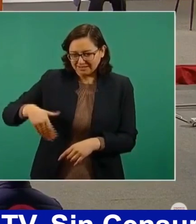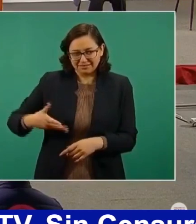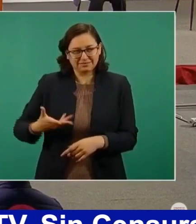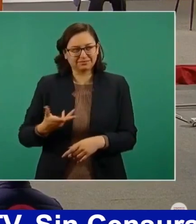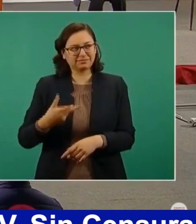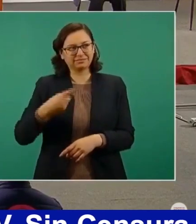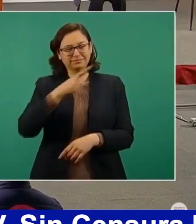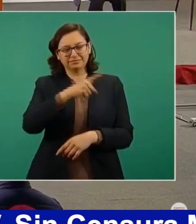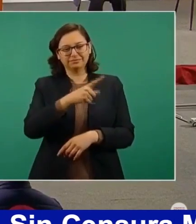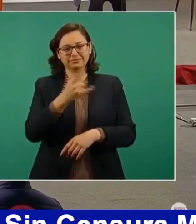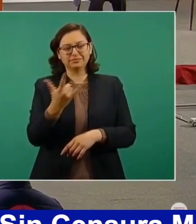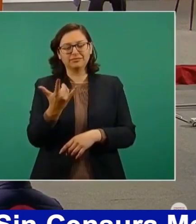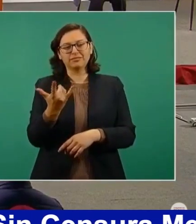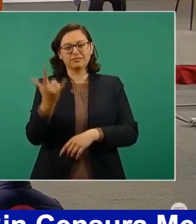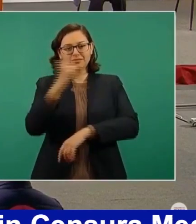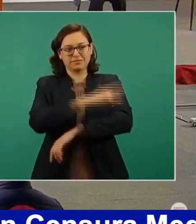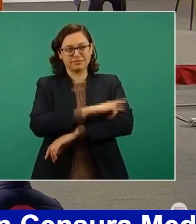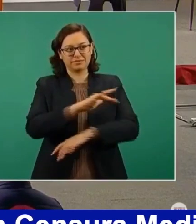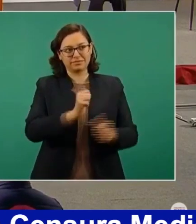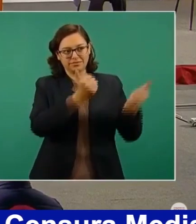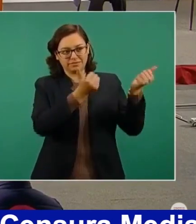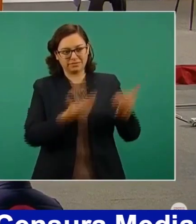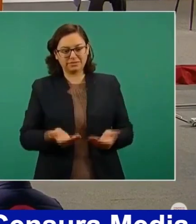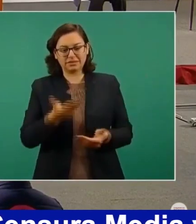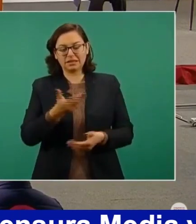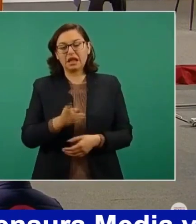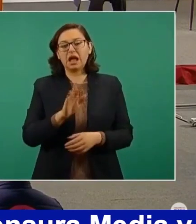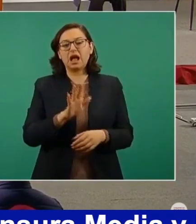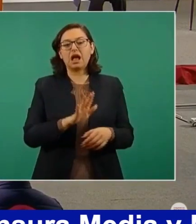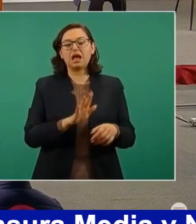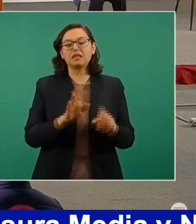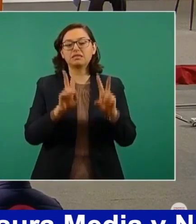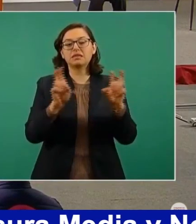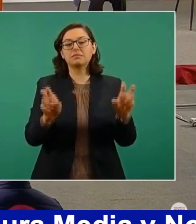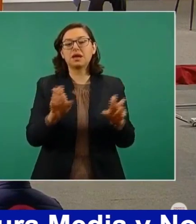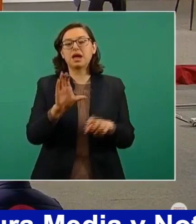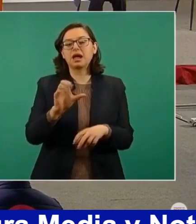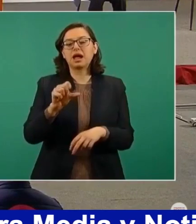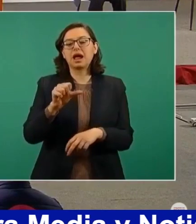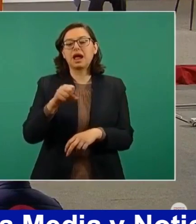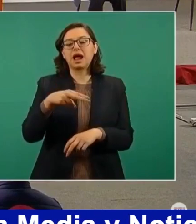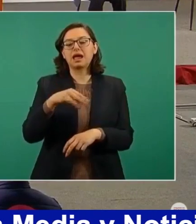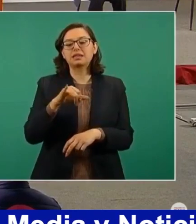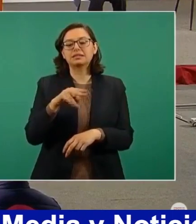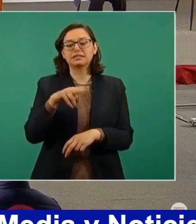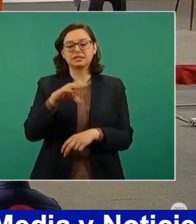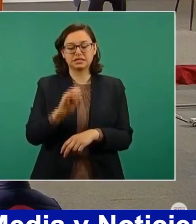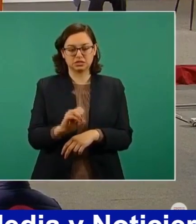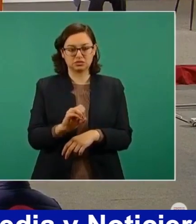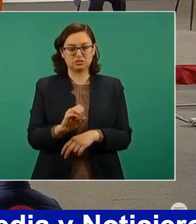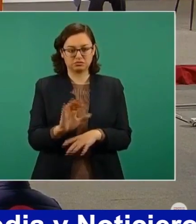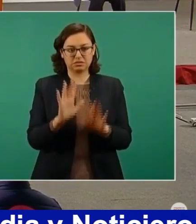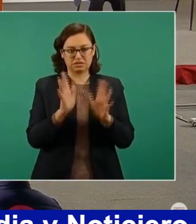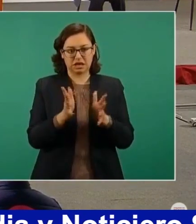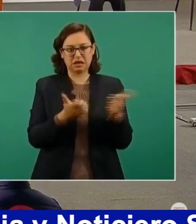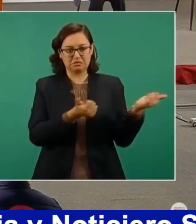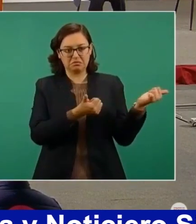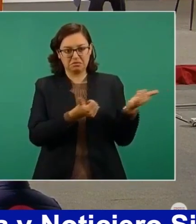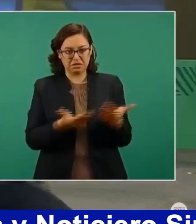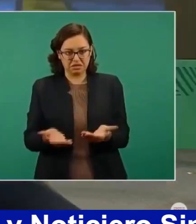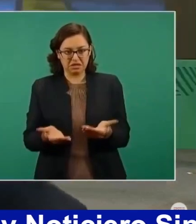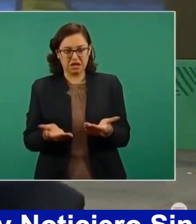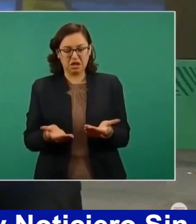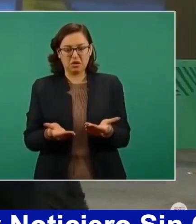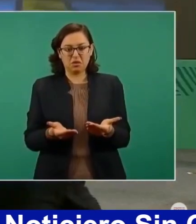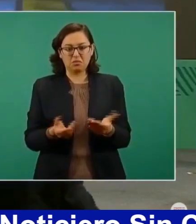del principio o sustancia activa de la vacuna CanSino, que como ustedes saben, les recuerdo, es de una sola aplicación. Hoy